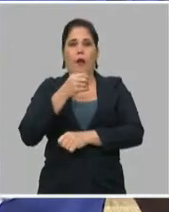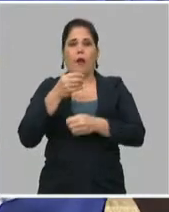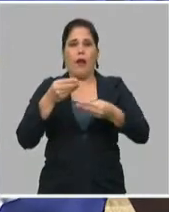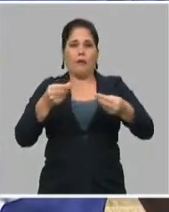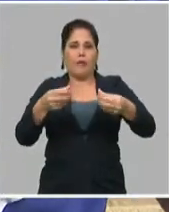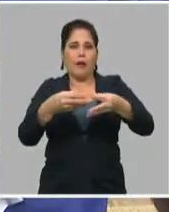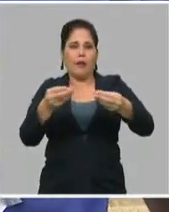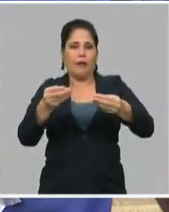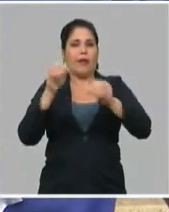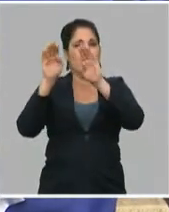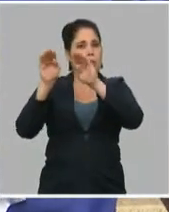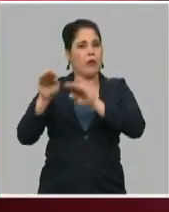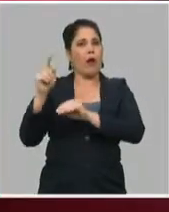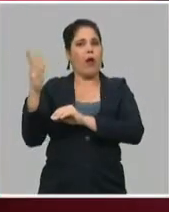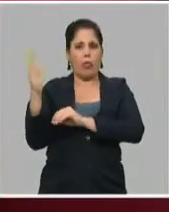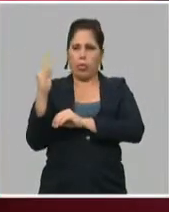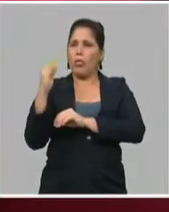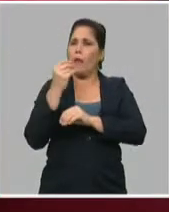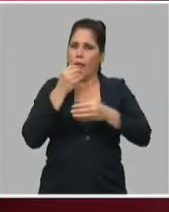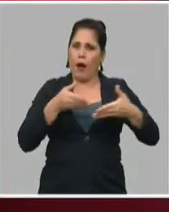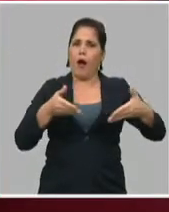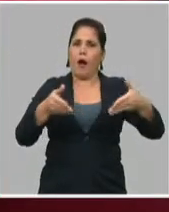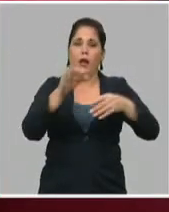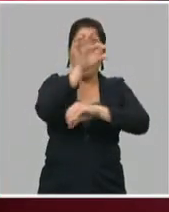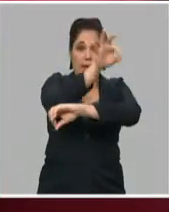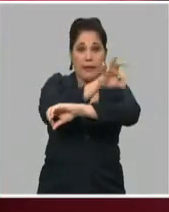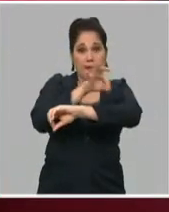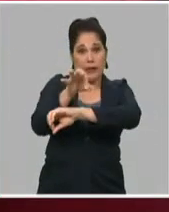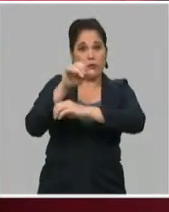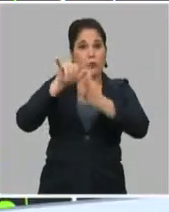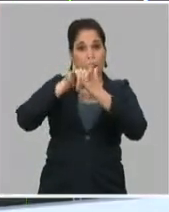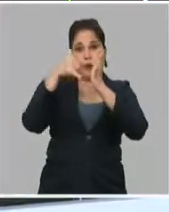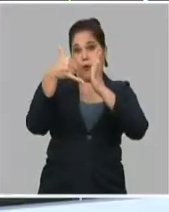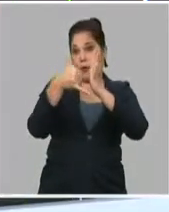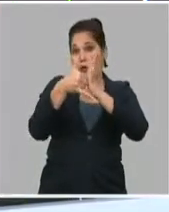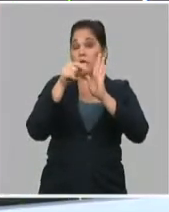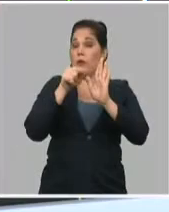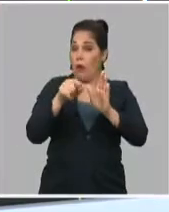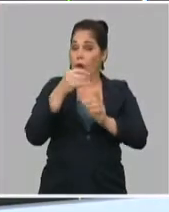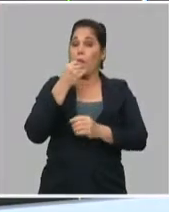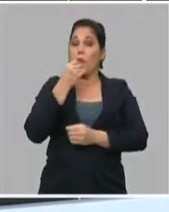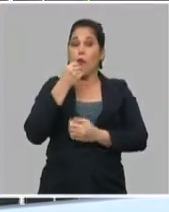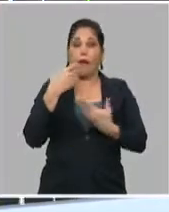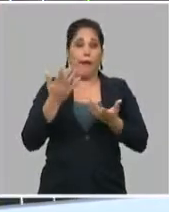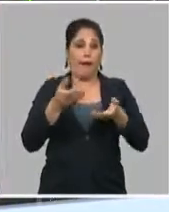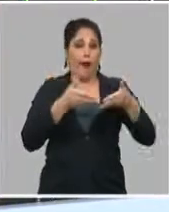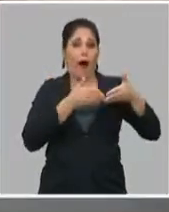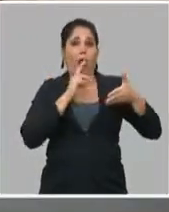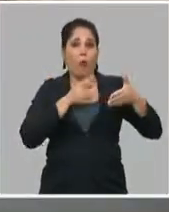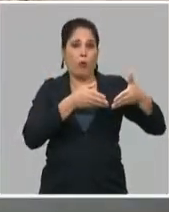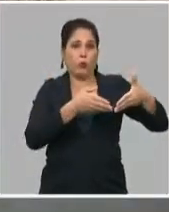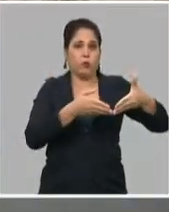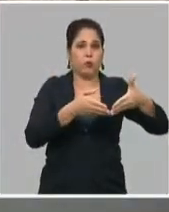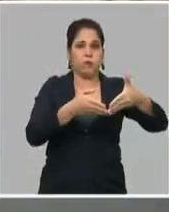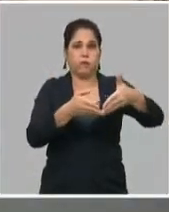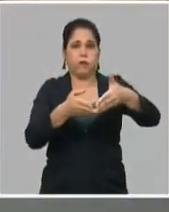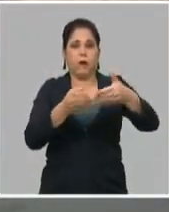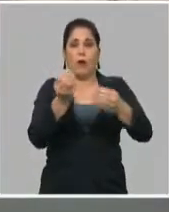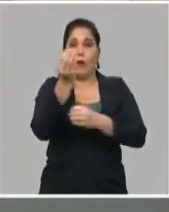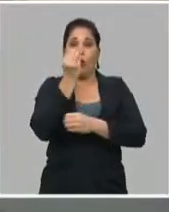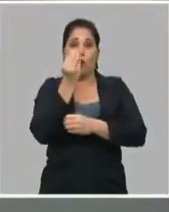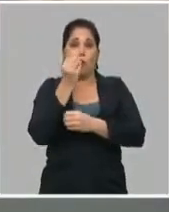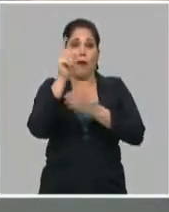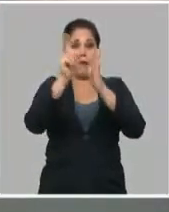fibras que existen en inventarios aquí en almacenes. El diseño de este proyecto permitirá trasvasar agua sin